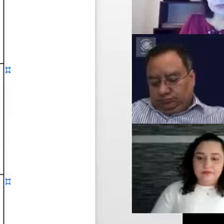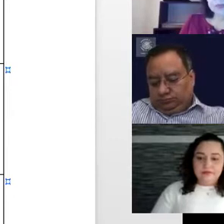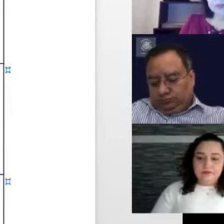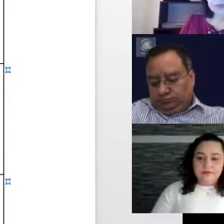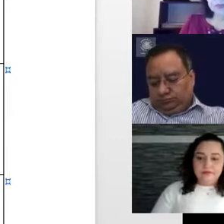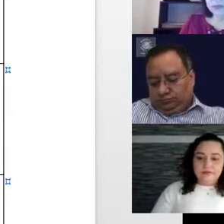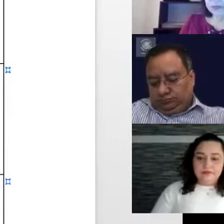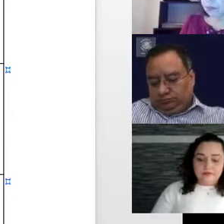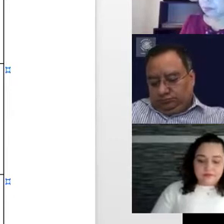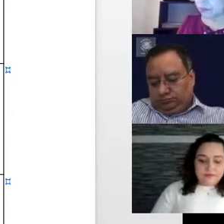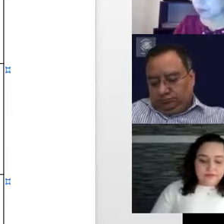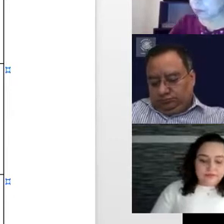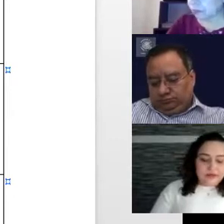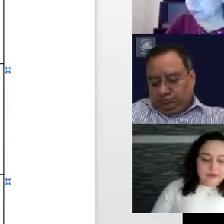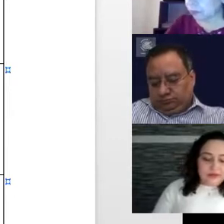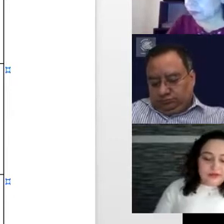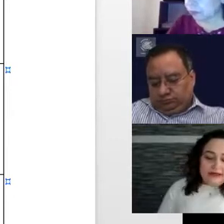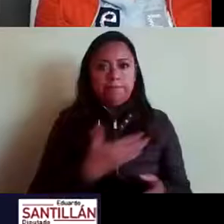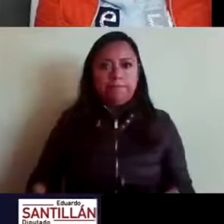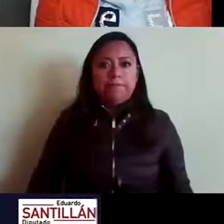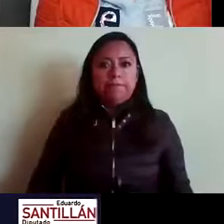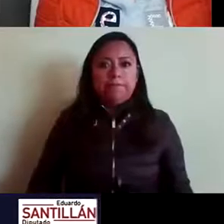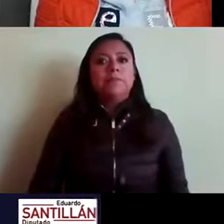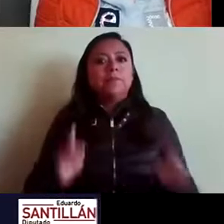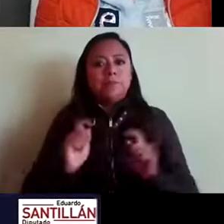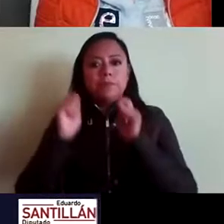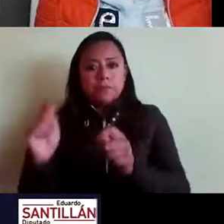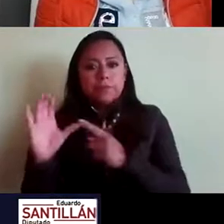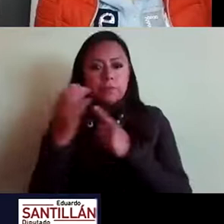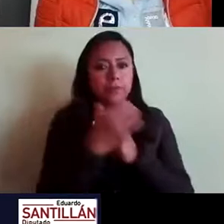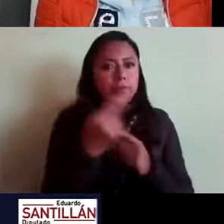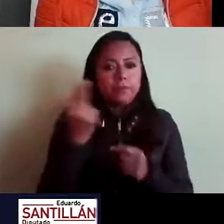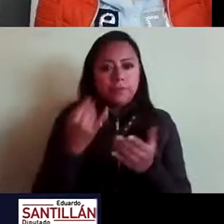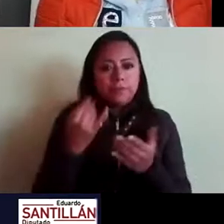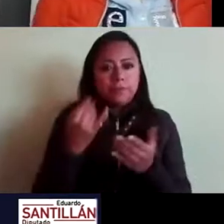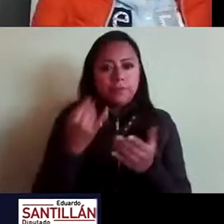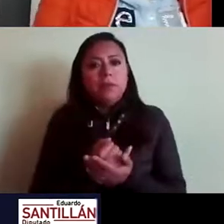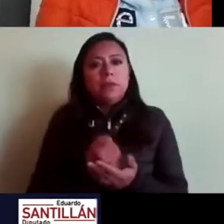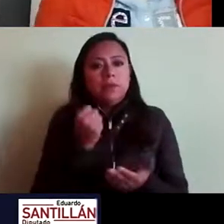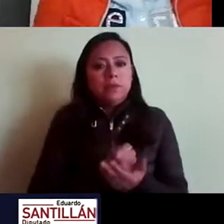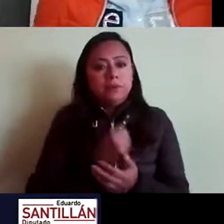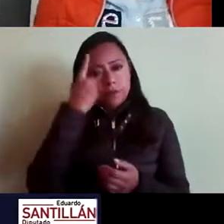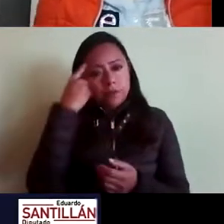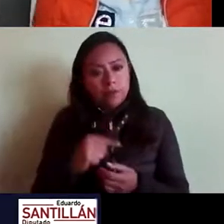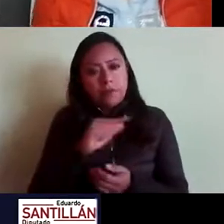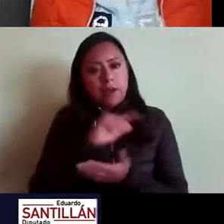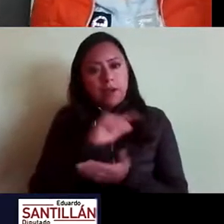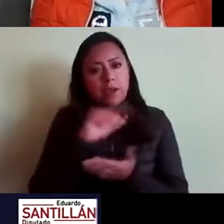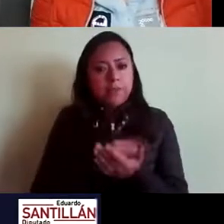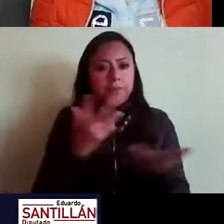abstenciones Se aprueba, diputada presidenta turnos a las comisiones dictaminadoras para los efectos legales a que haya lugar